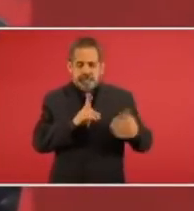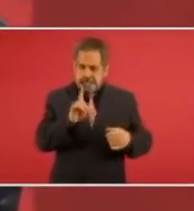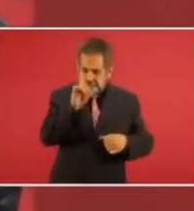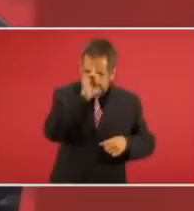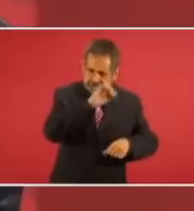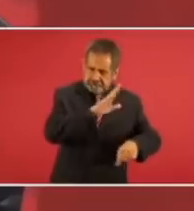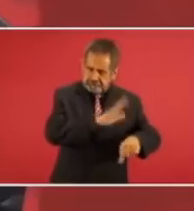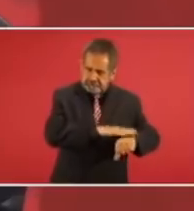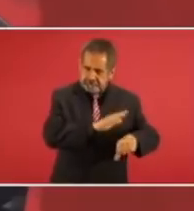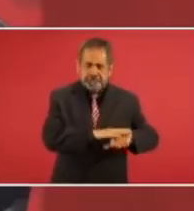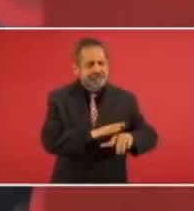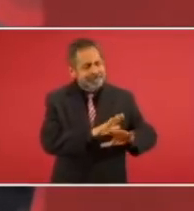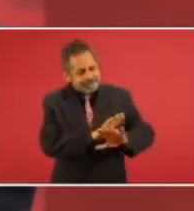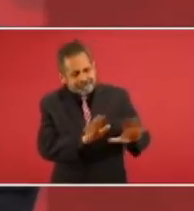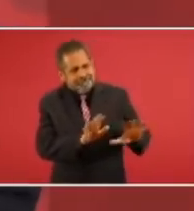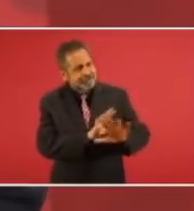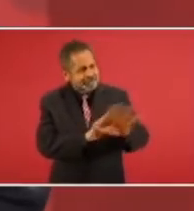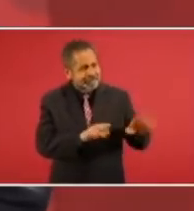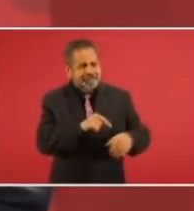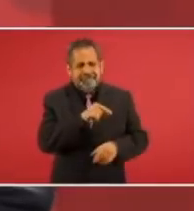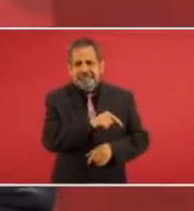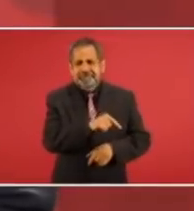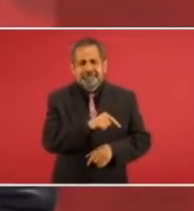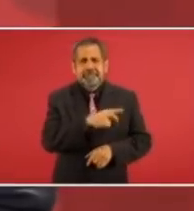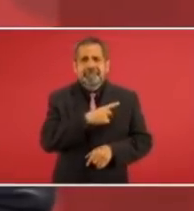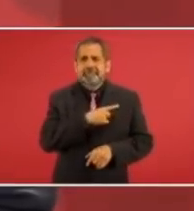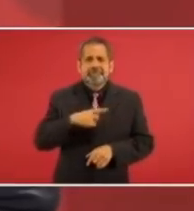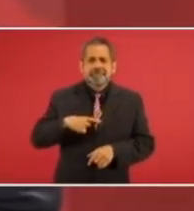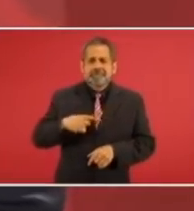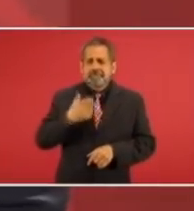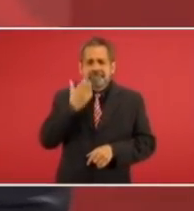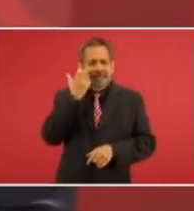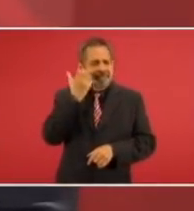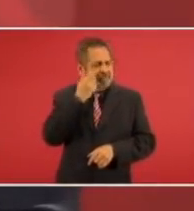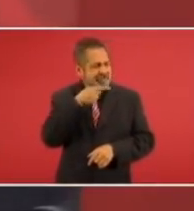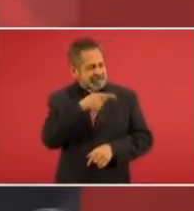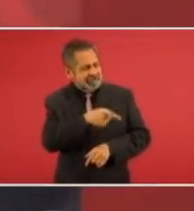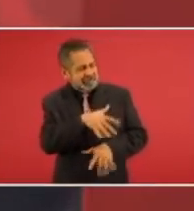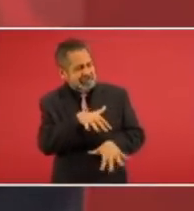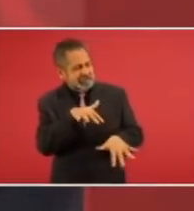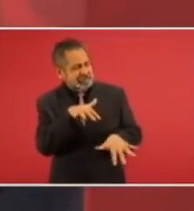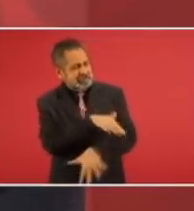exhortarlos a que ya no sigan mostrando el cobre,